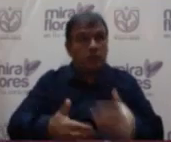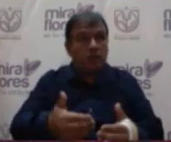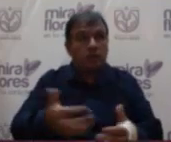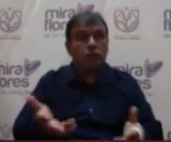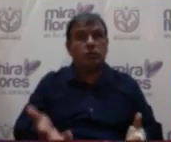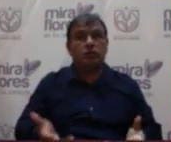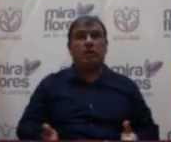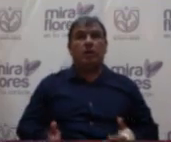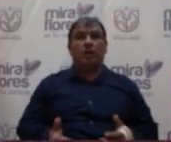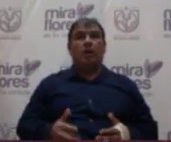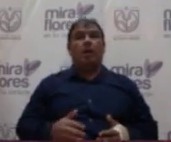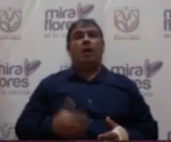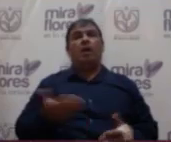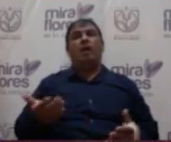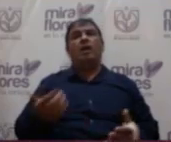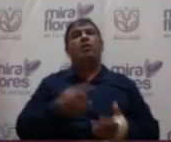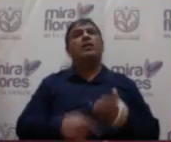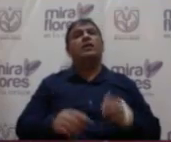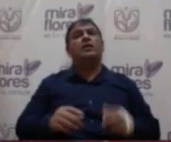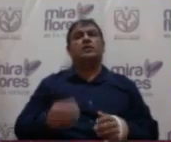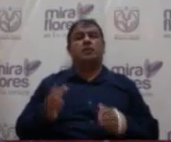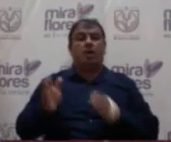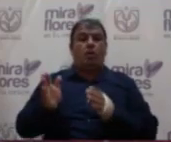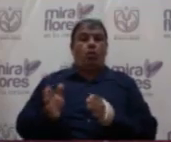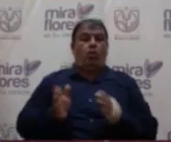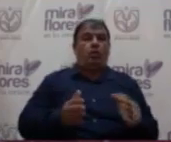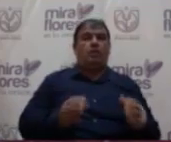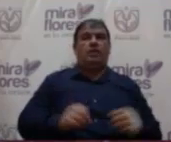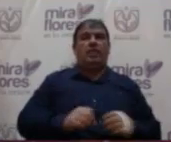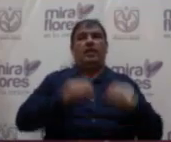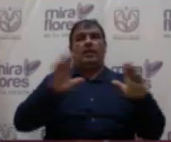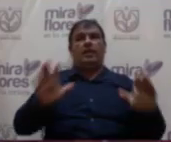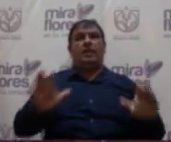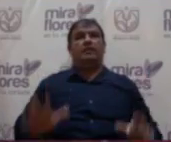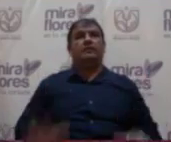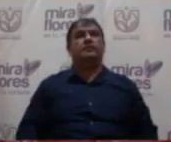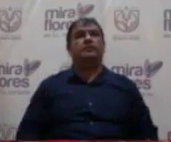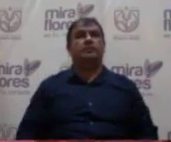entonces a pasar a lo que es la orden del día.